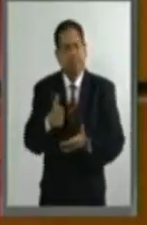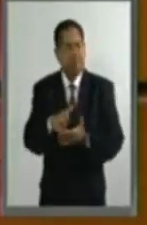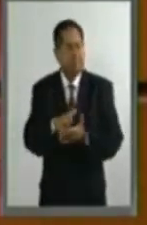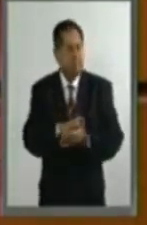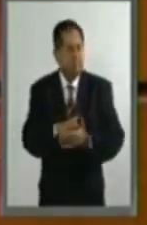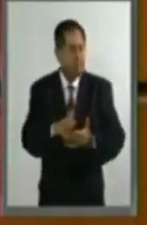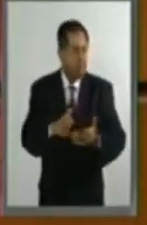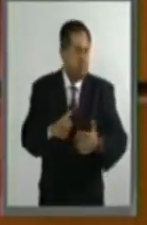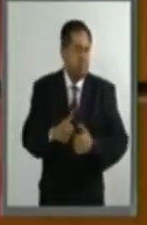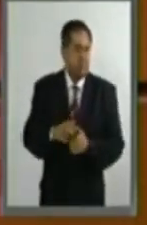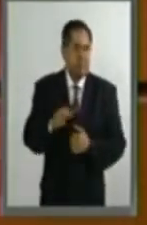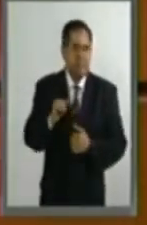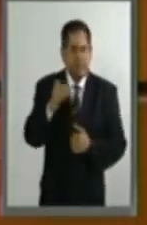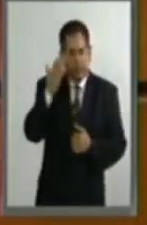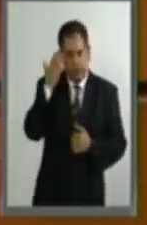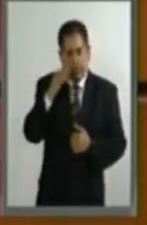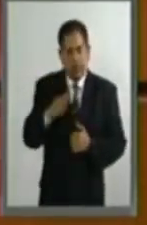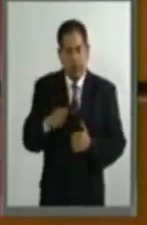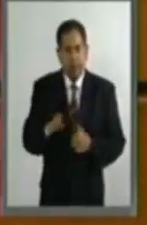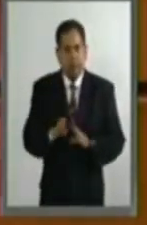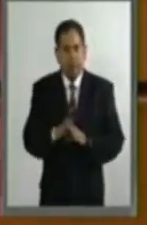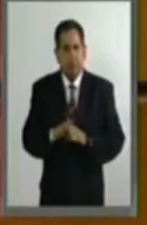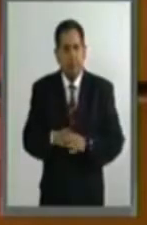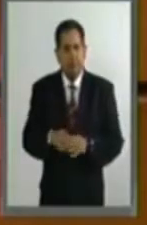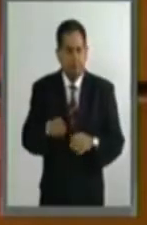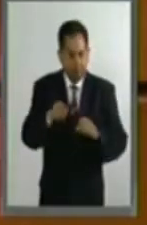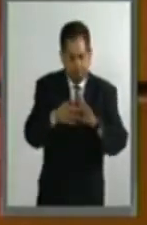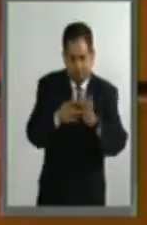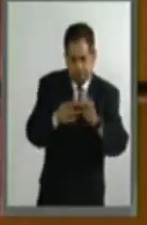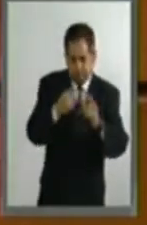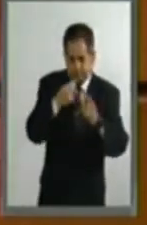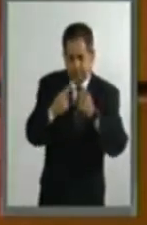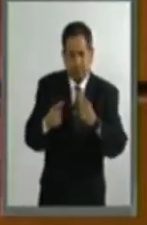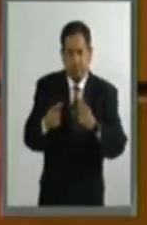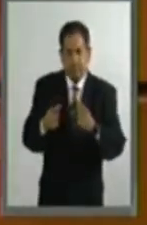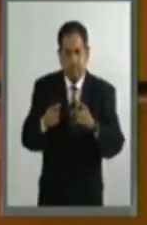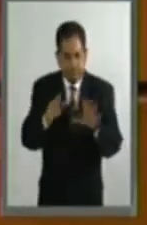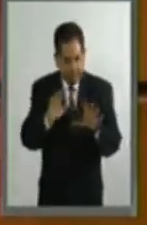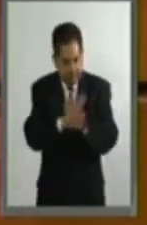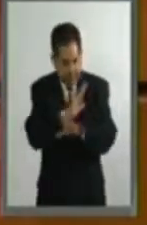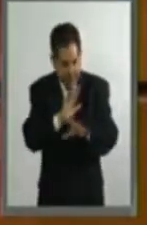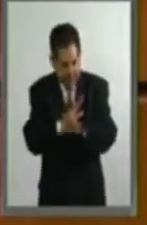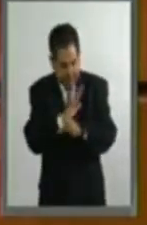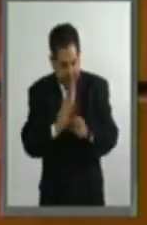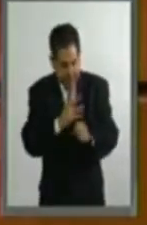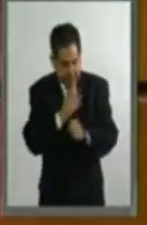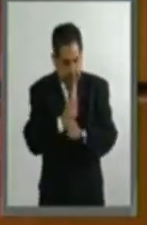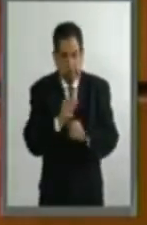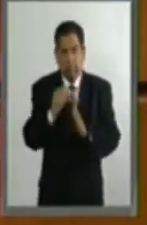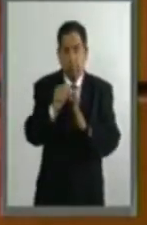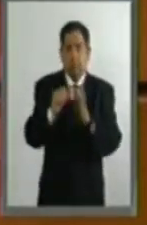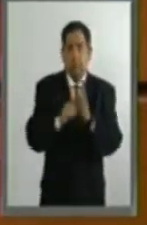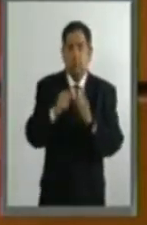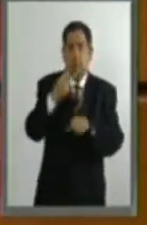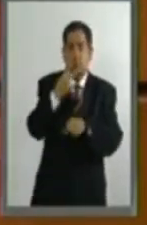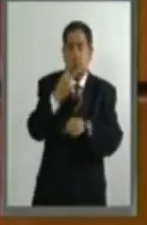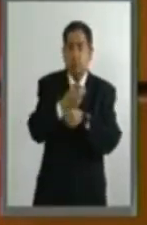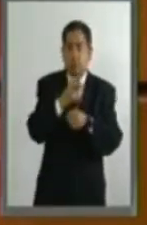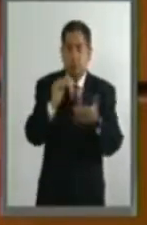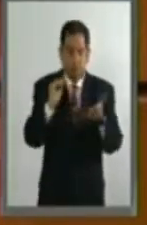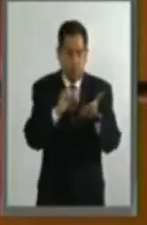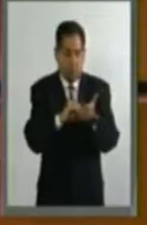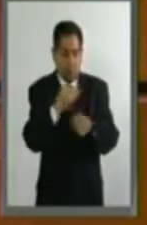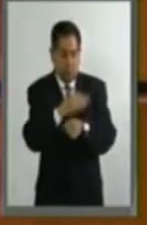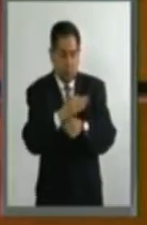se planteó, como aquí bien se dijo, el modificar este segundo artículo transitorio